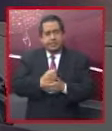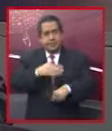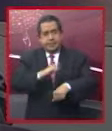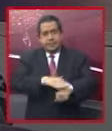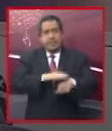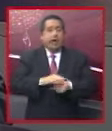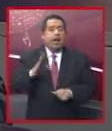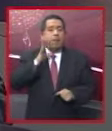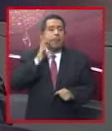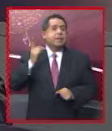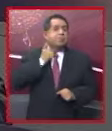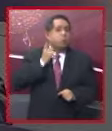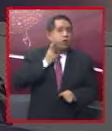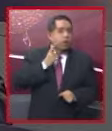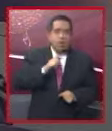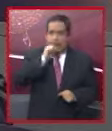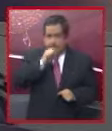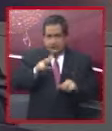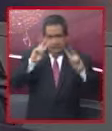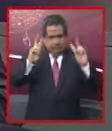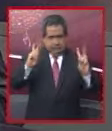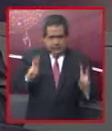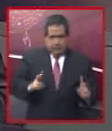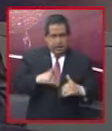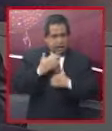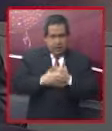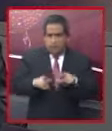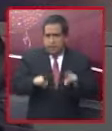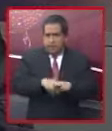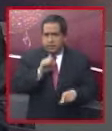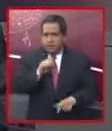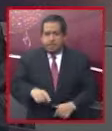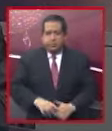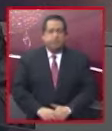Diputados con los mismos temas aprobados para ser discutidos en la Cámara.